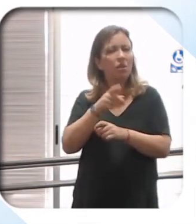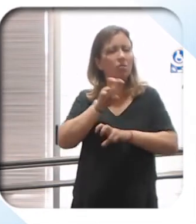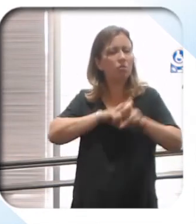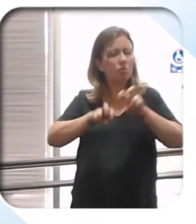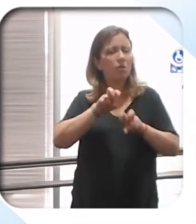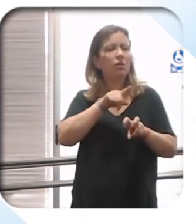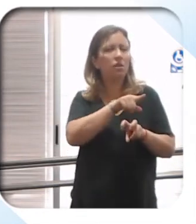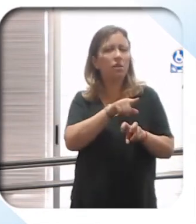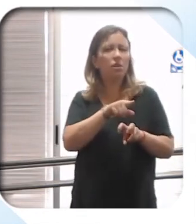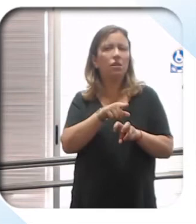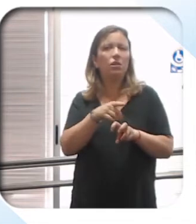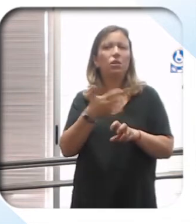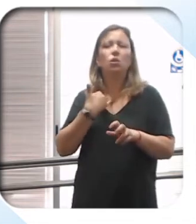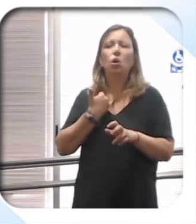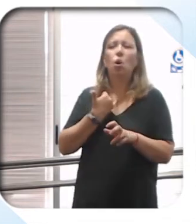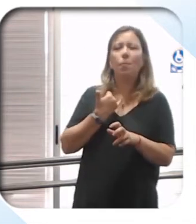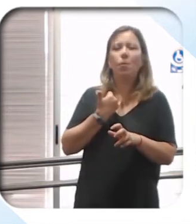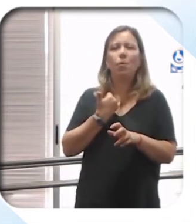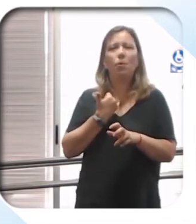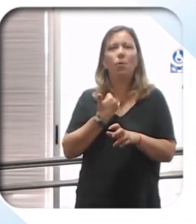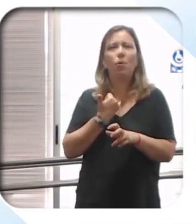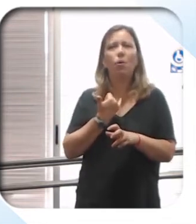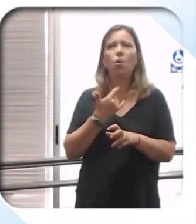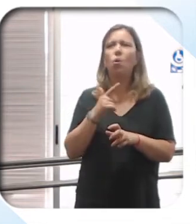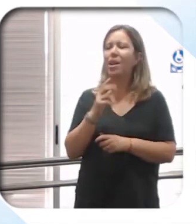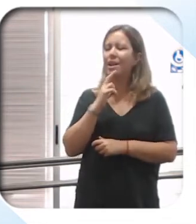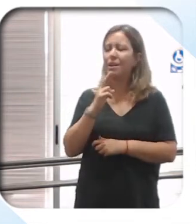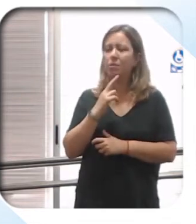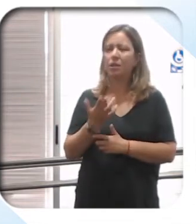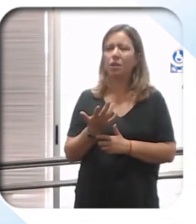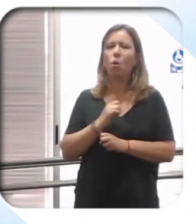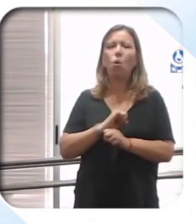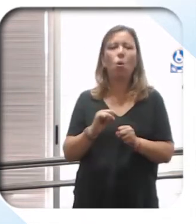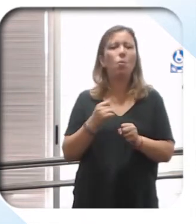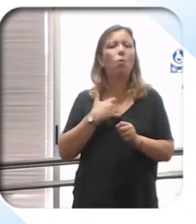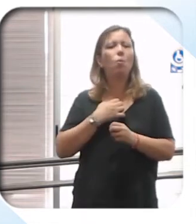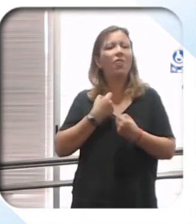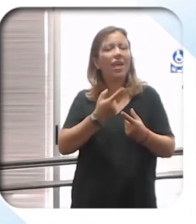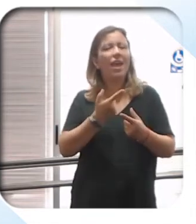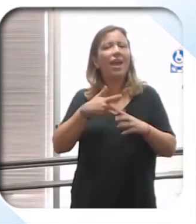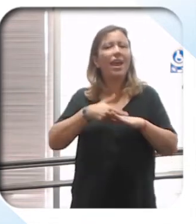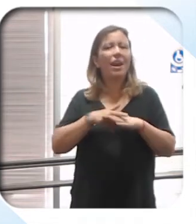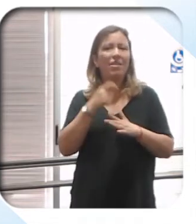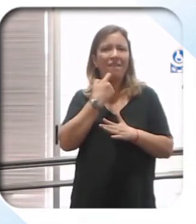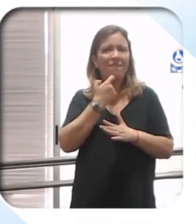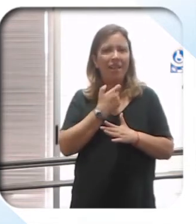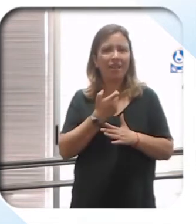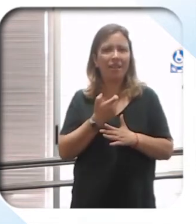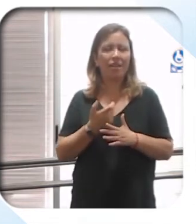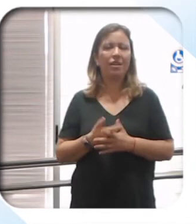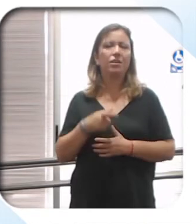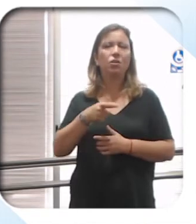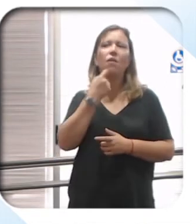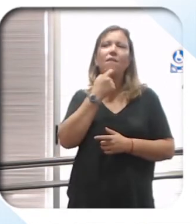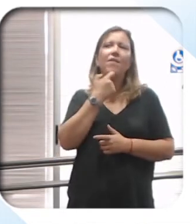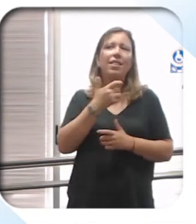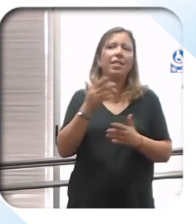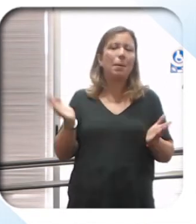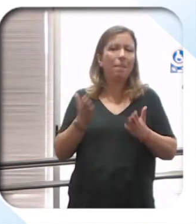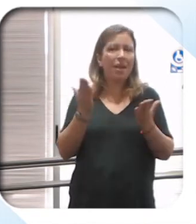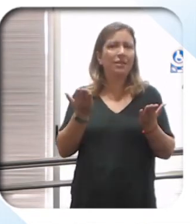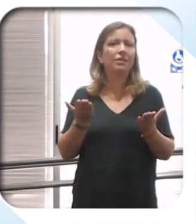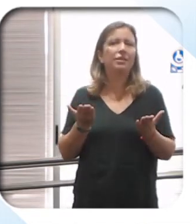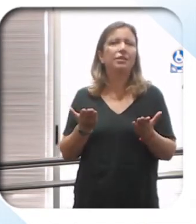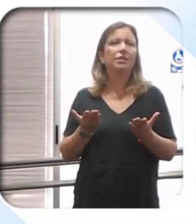búsqueda que no encuentra respuesta a poder tener más herramientas. Entonces es un debe y